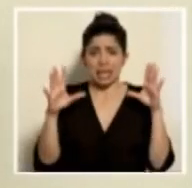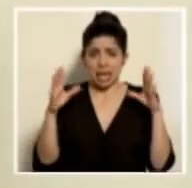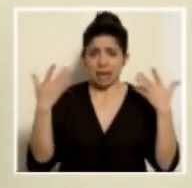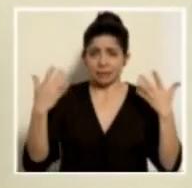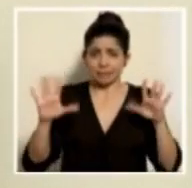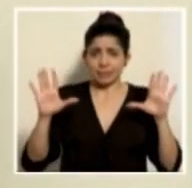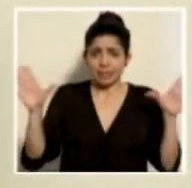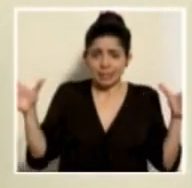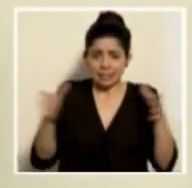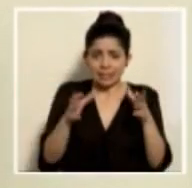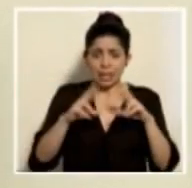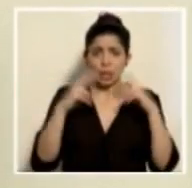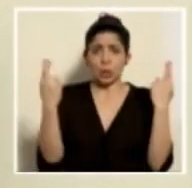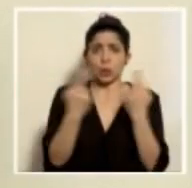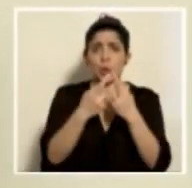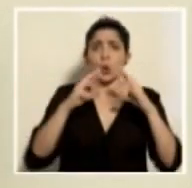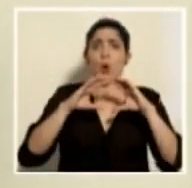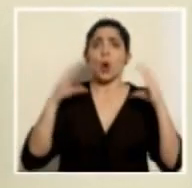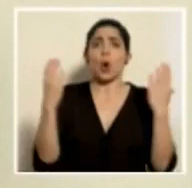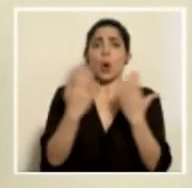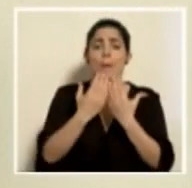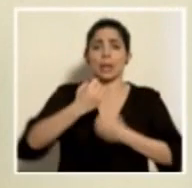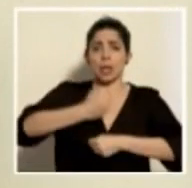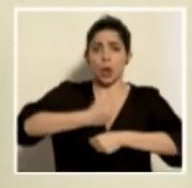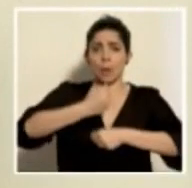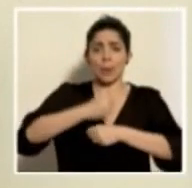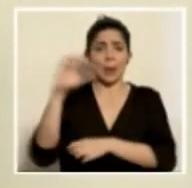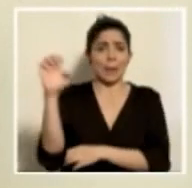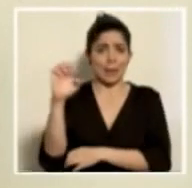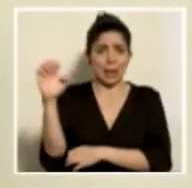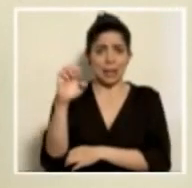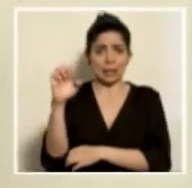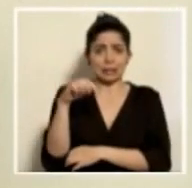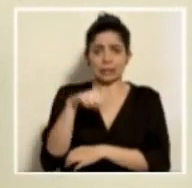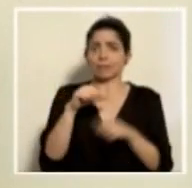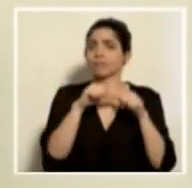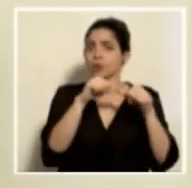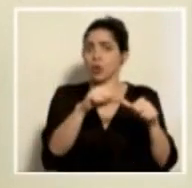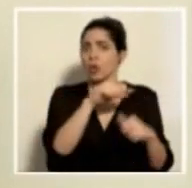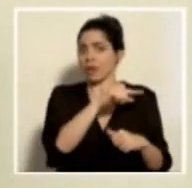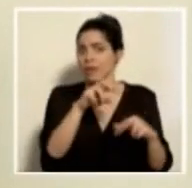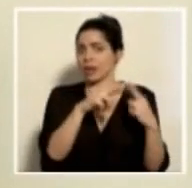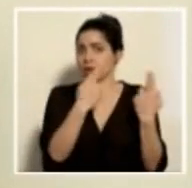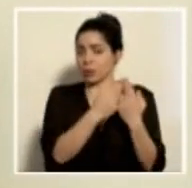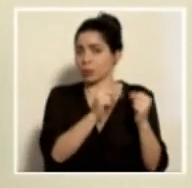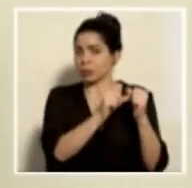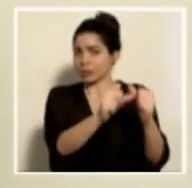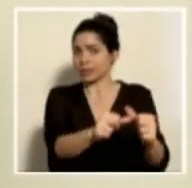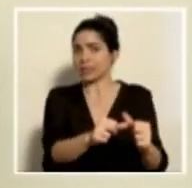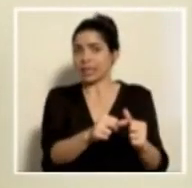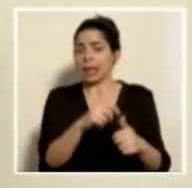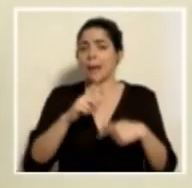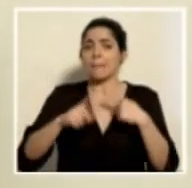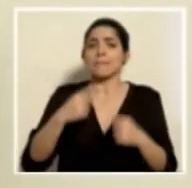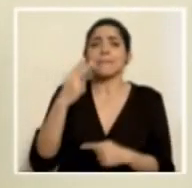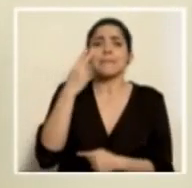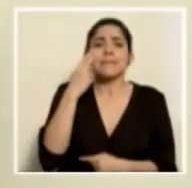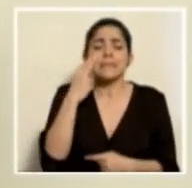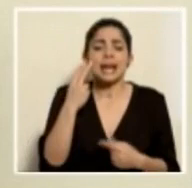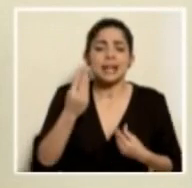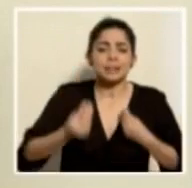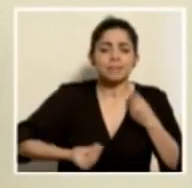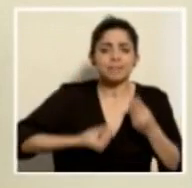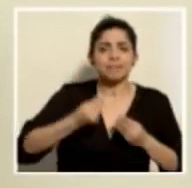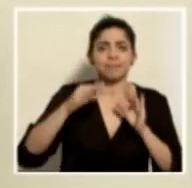sesión con el Comité Operativo de Emergencias, la cual sigue en sesión permanente, y veremos las